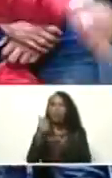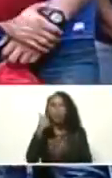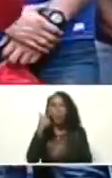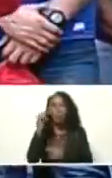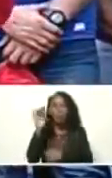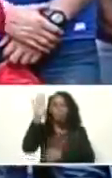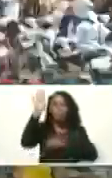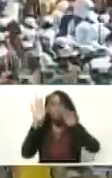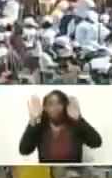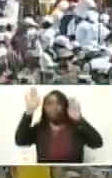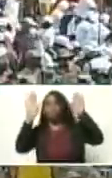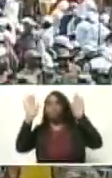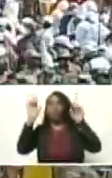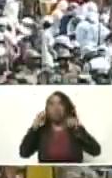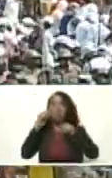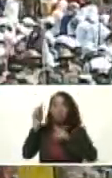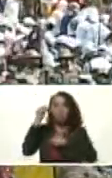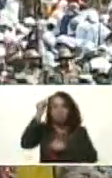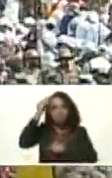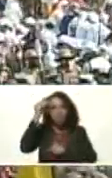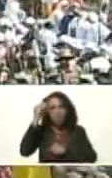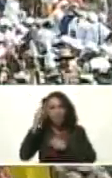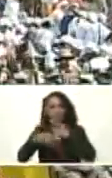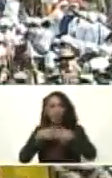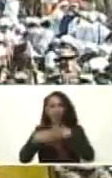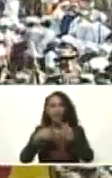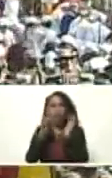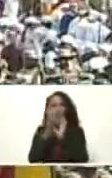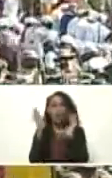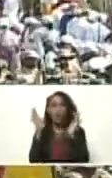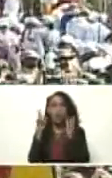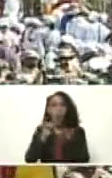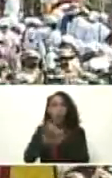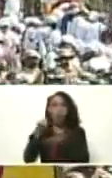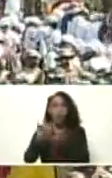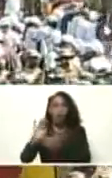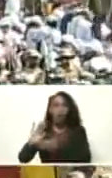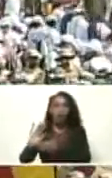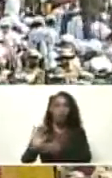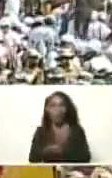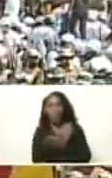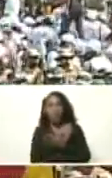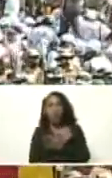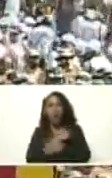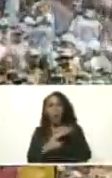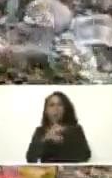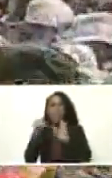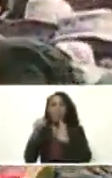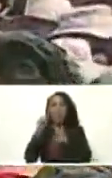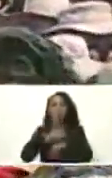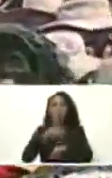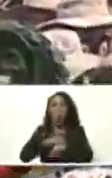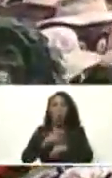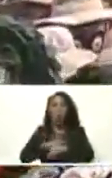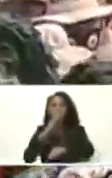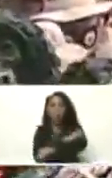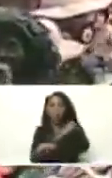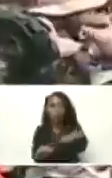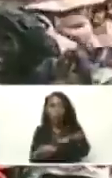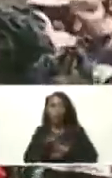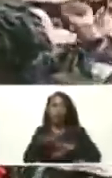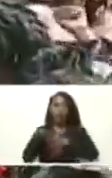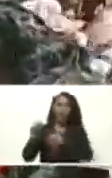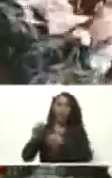Imagínense una revolución de abril con WhatsApp. Los barremos en media hora a los oligarcas y a los